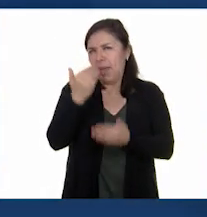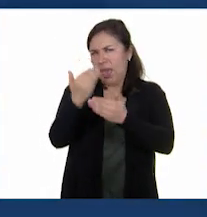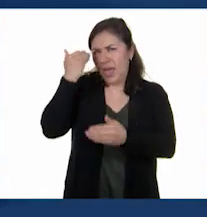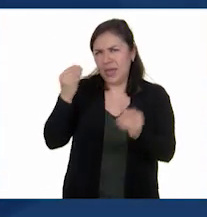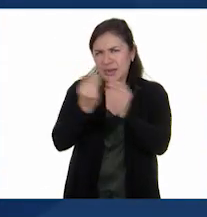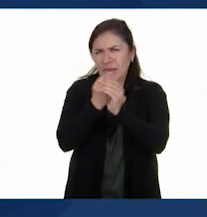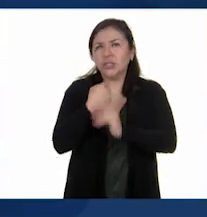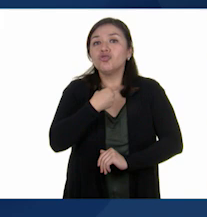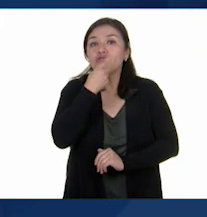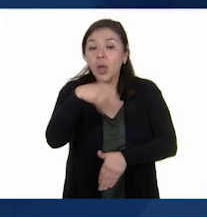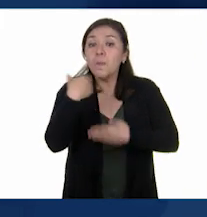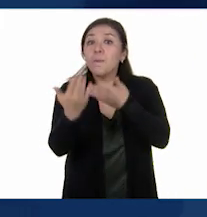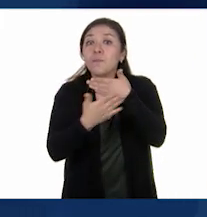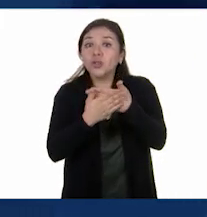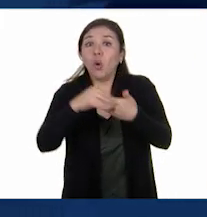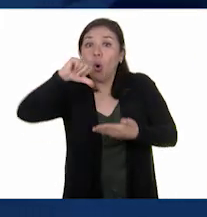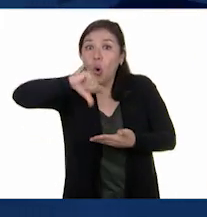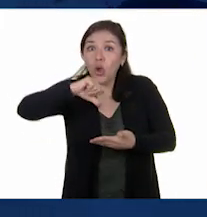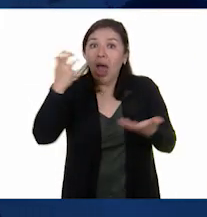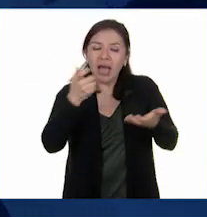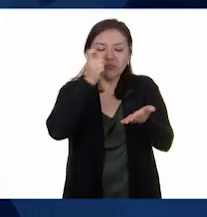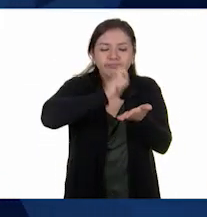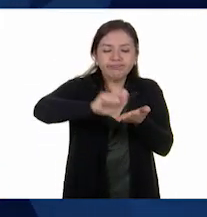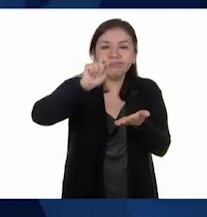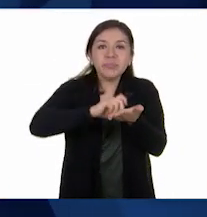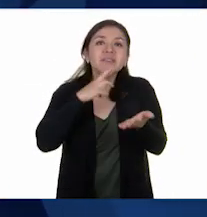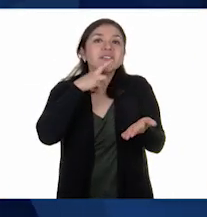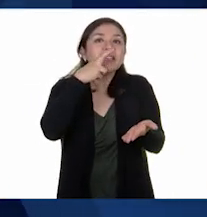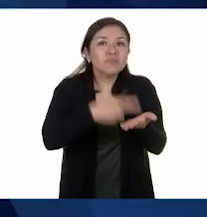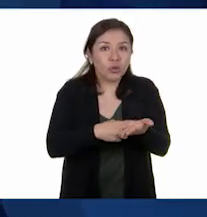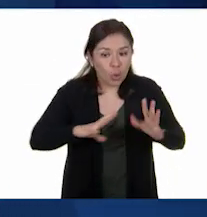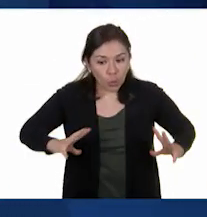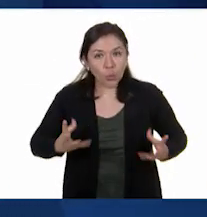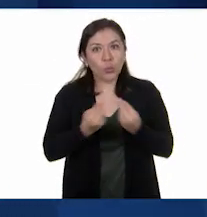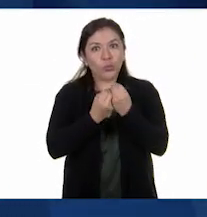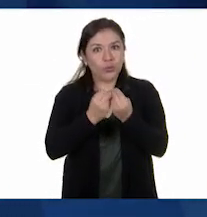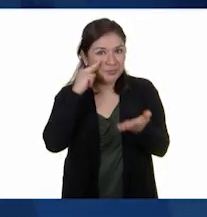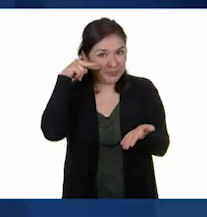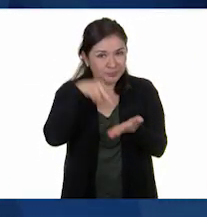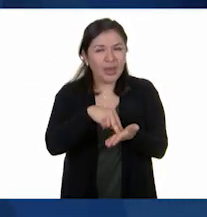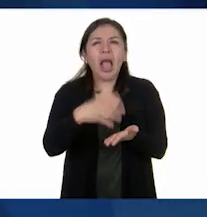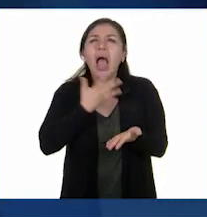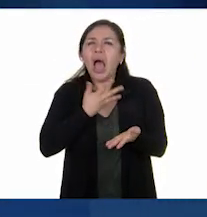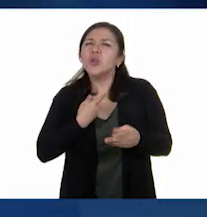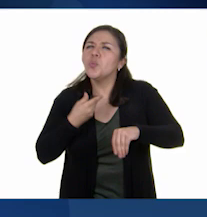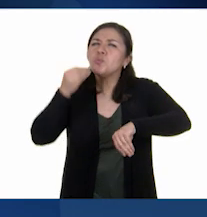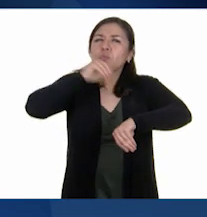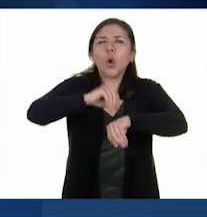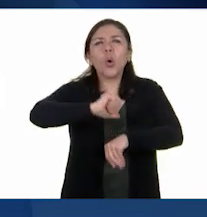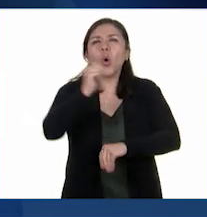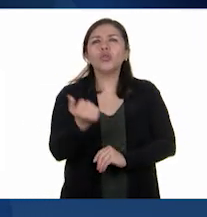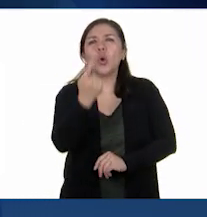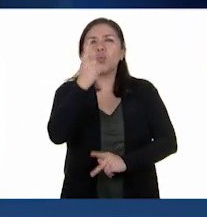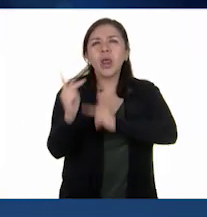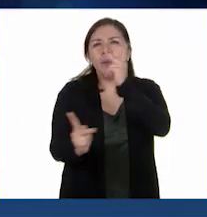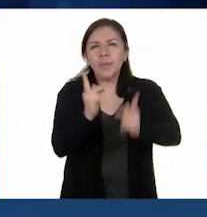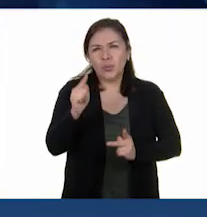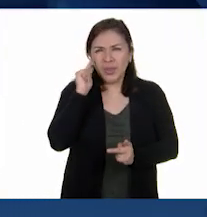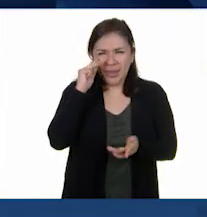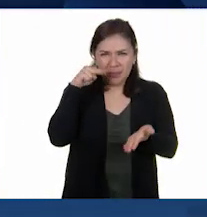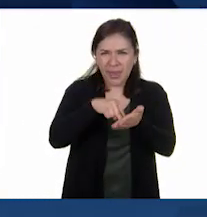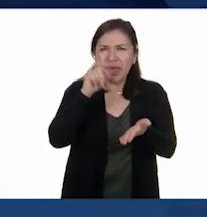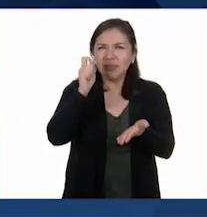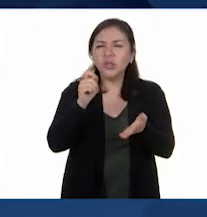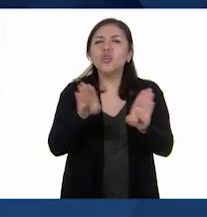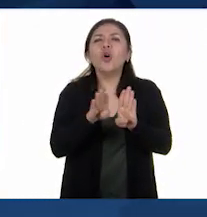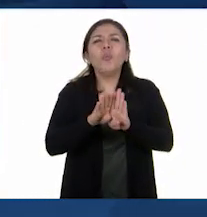que contestaríamos hoy entre todos. Como podrán ver también, agregué una pregunta y esta es relacionada